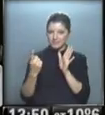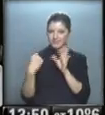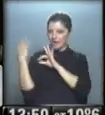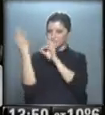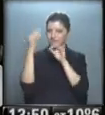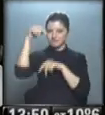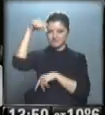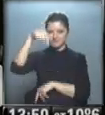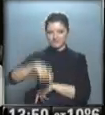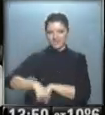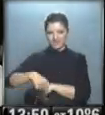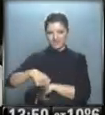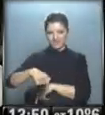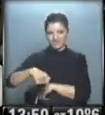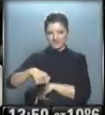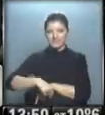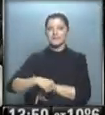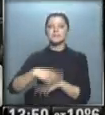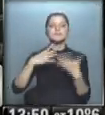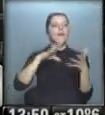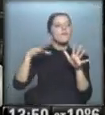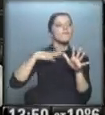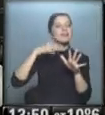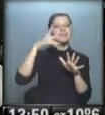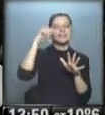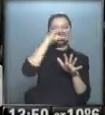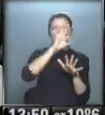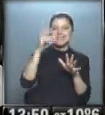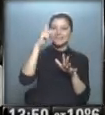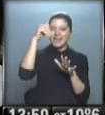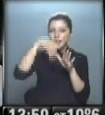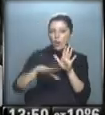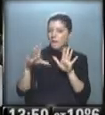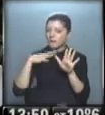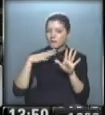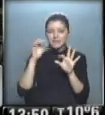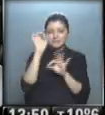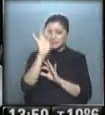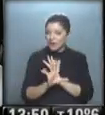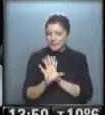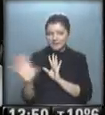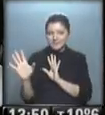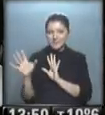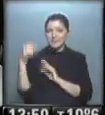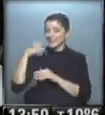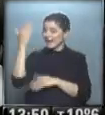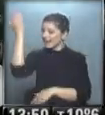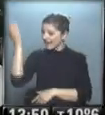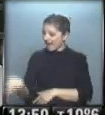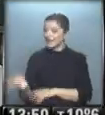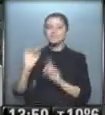llegue hasta gessel faltan 70 km nada más presidenta y acá tenemos a mi